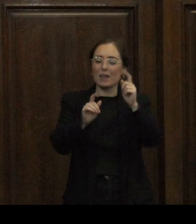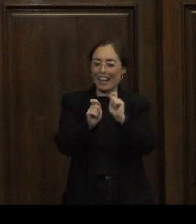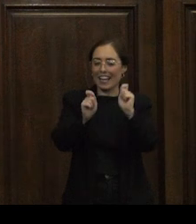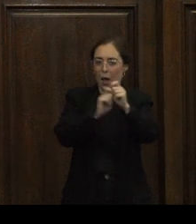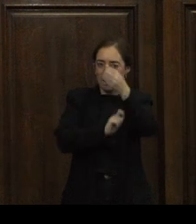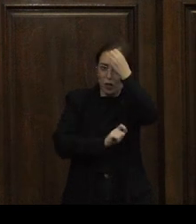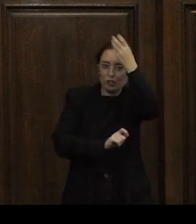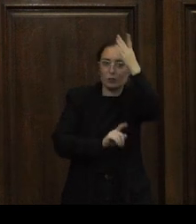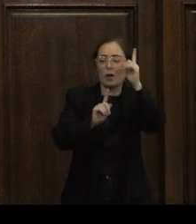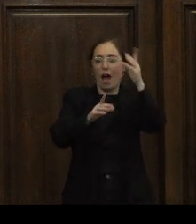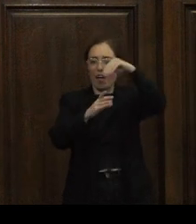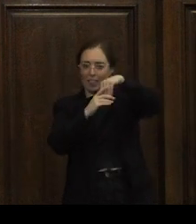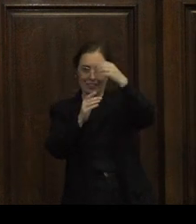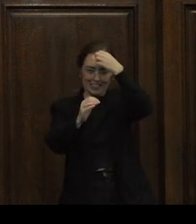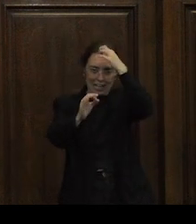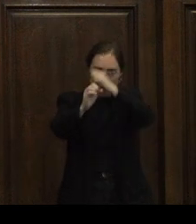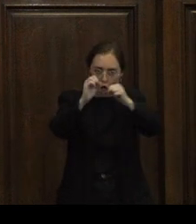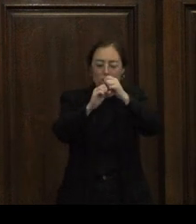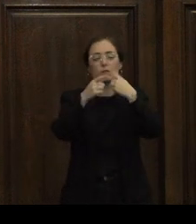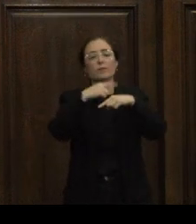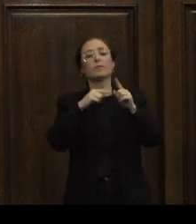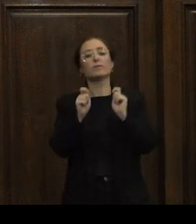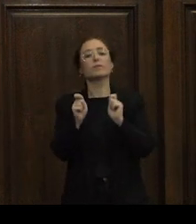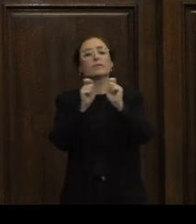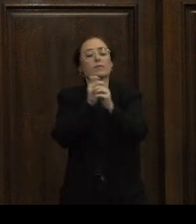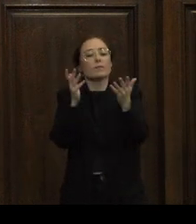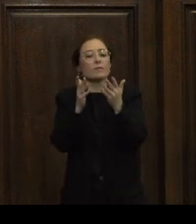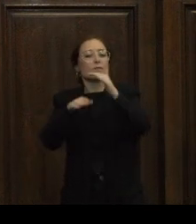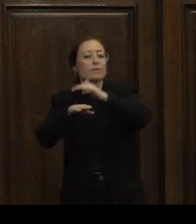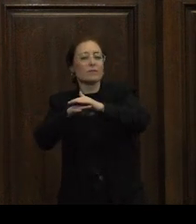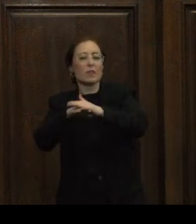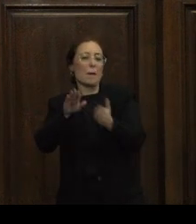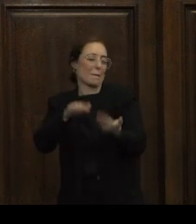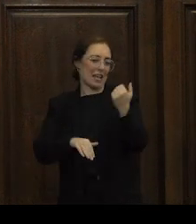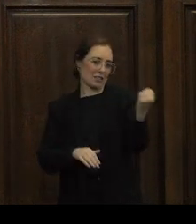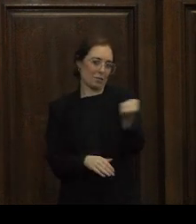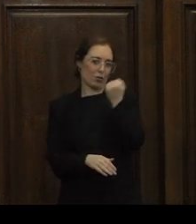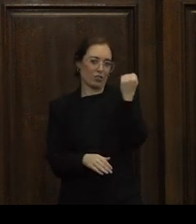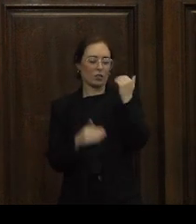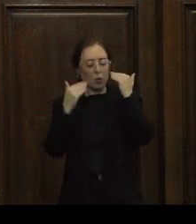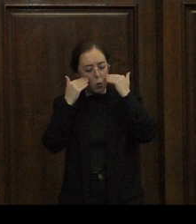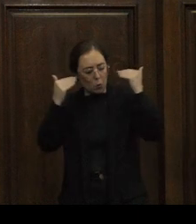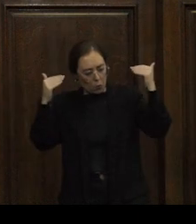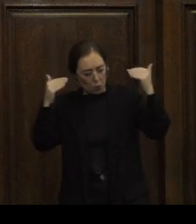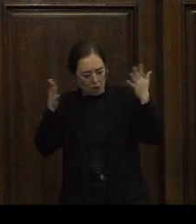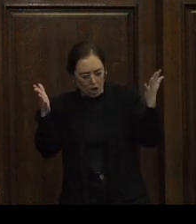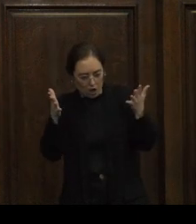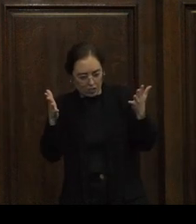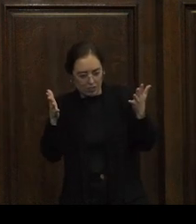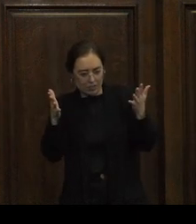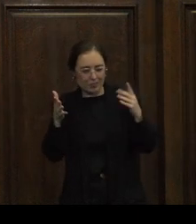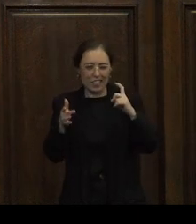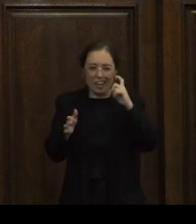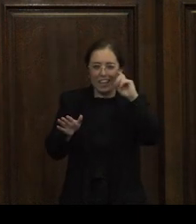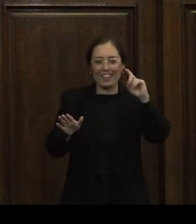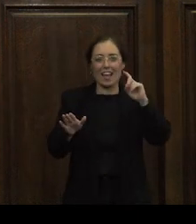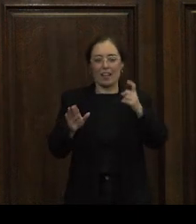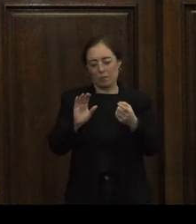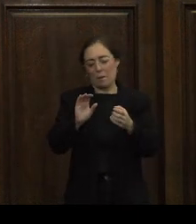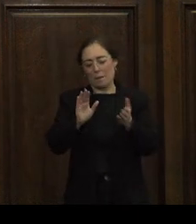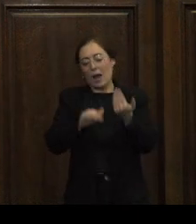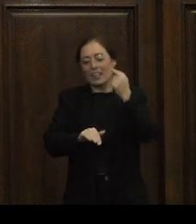De modo que sería un tránsito, ¿no? Cambio de época, en el cual lo más visible es este aspecto, la punta del iceberg de las tecnologías, pero vamos